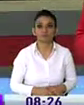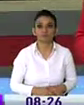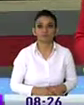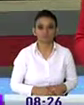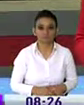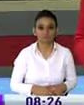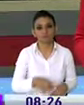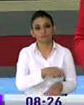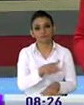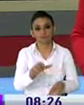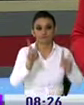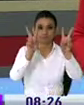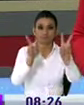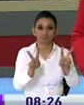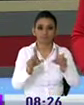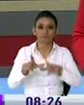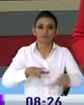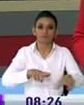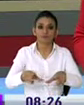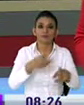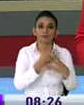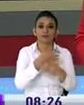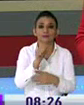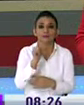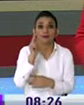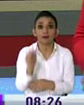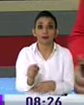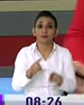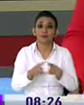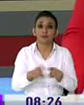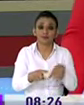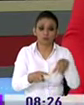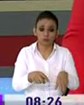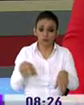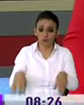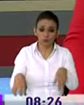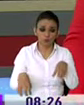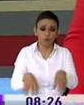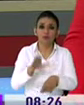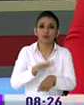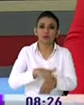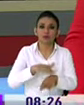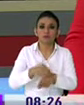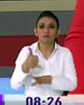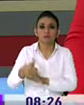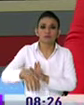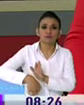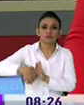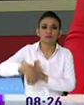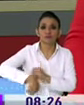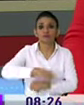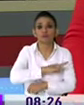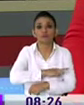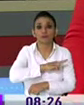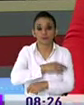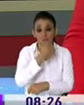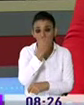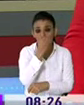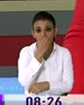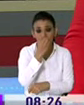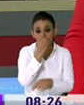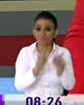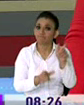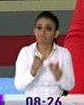Y en otras noticias, en el sector de Carcelén Bajo existen varios huecos producto de excavaciones realizadas por el municipio. Los moradores